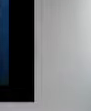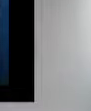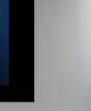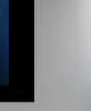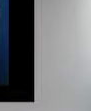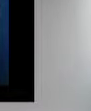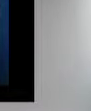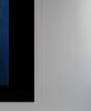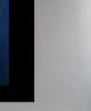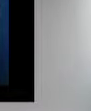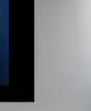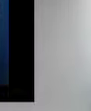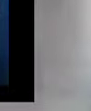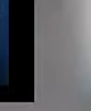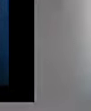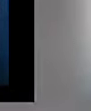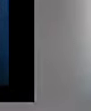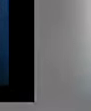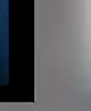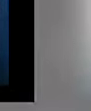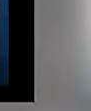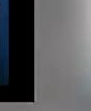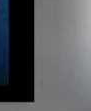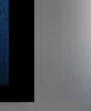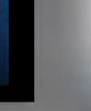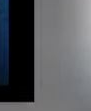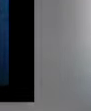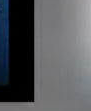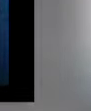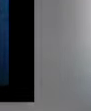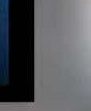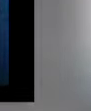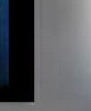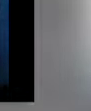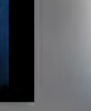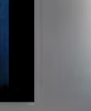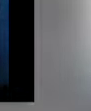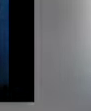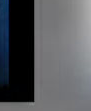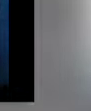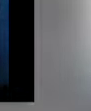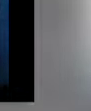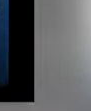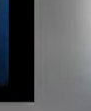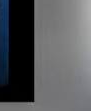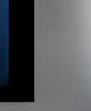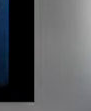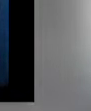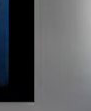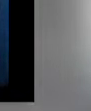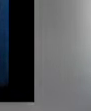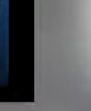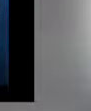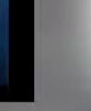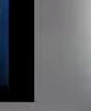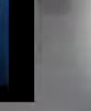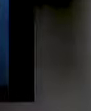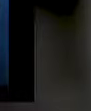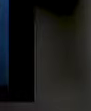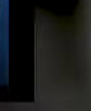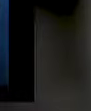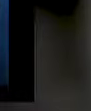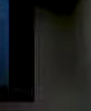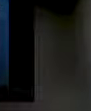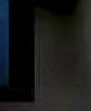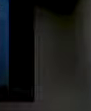La marcha durante una semana, la sed y el hambre, deterioraban a ojos vistas a sus compañeros, por los que decidió